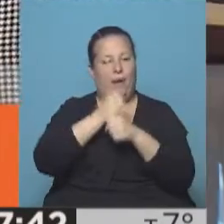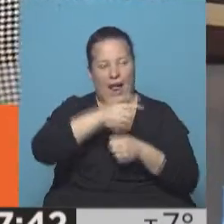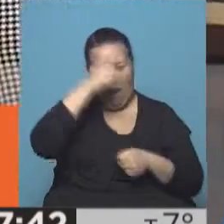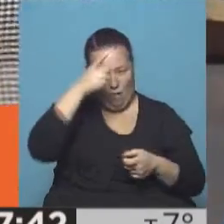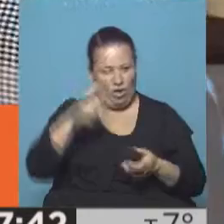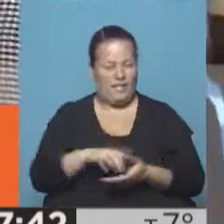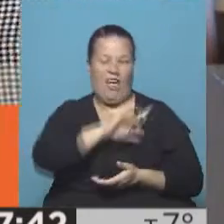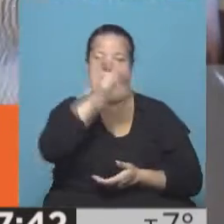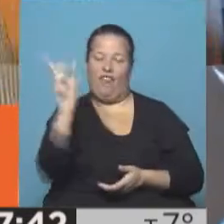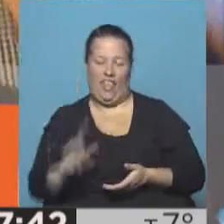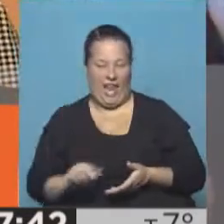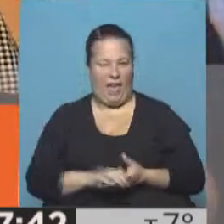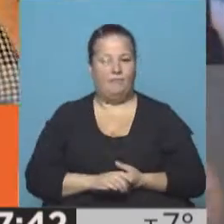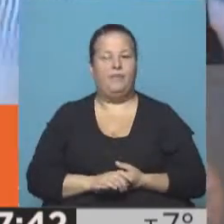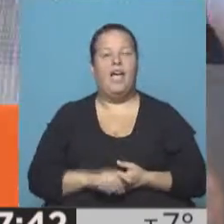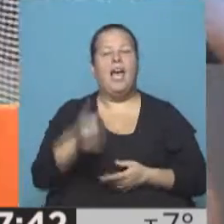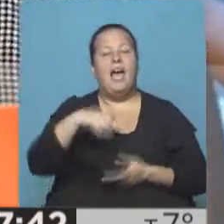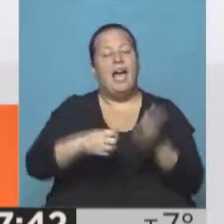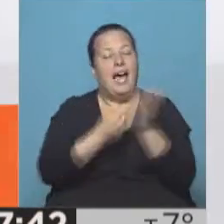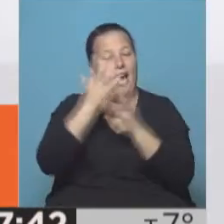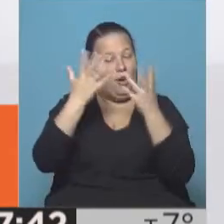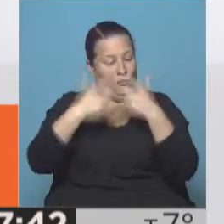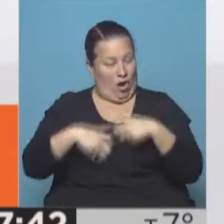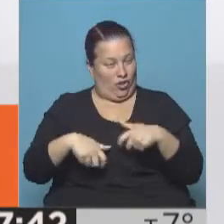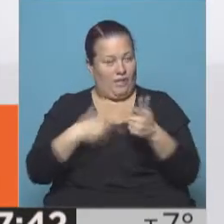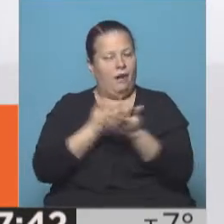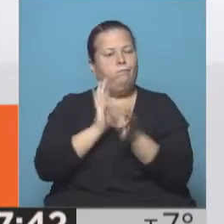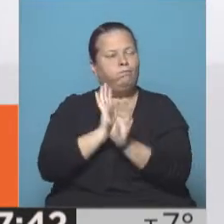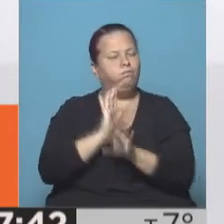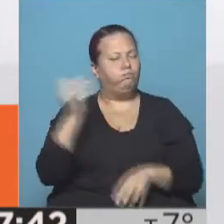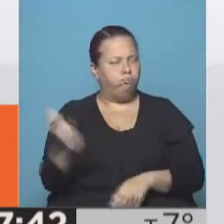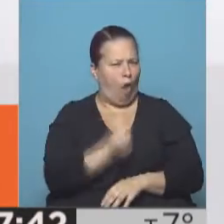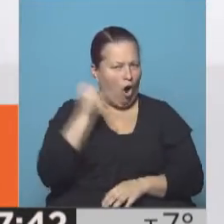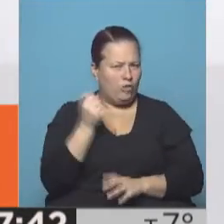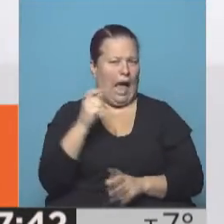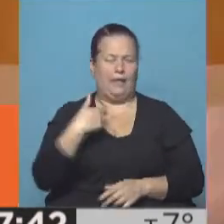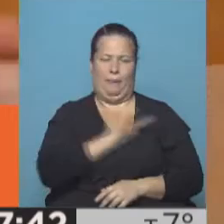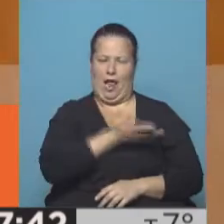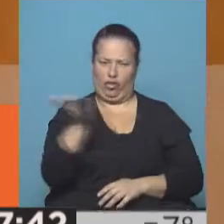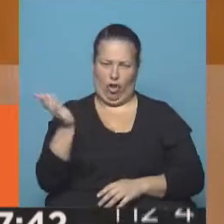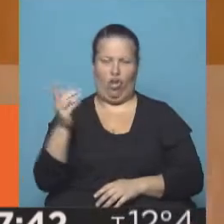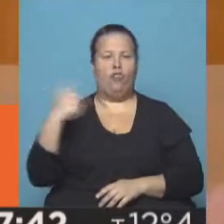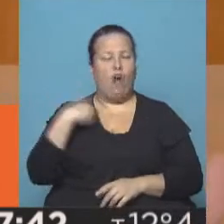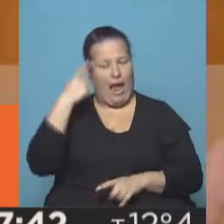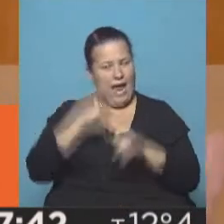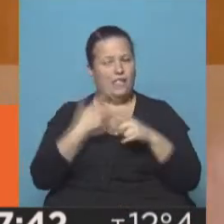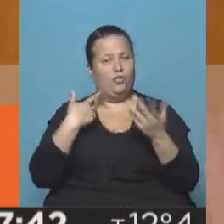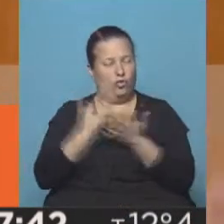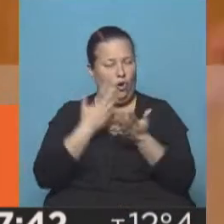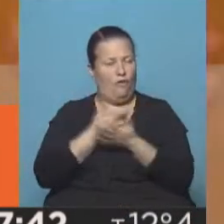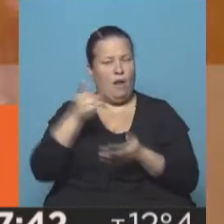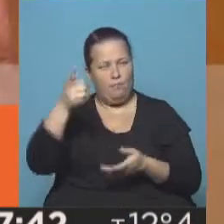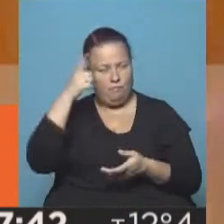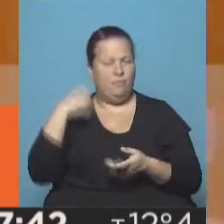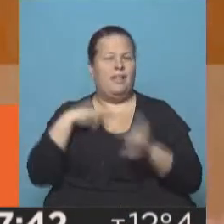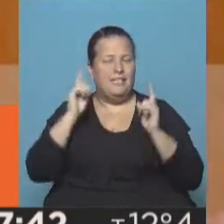policías federales. Para los creadores del proyecto, esto tendrá un gran impacto a nivel social. Yo fui víctima de los edictos policiales,